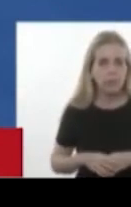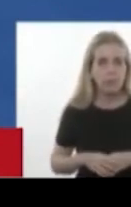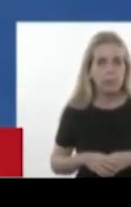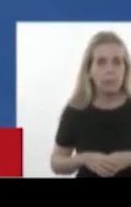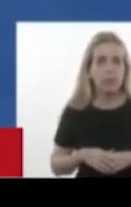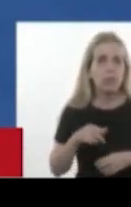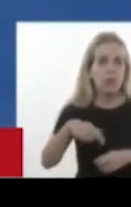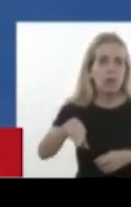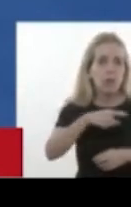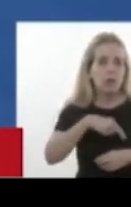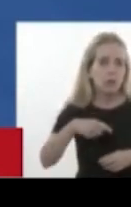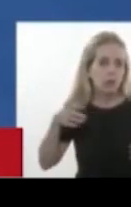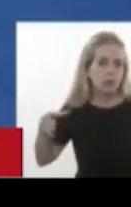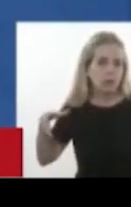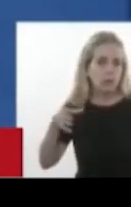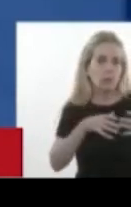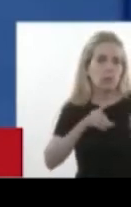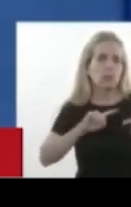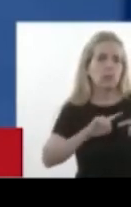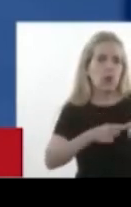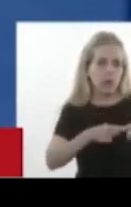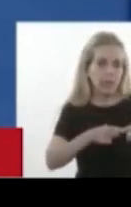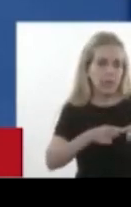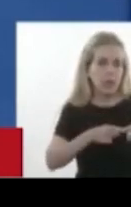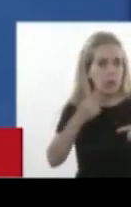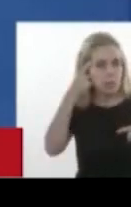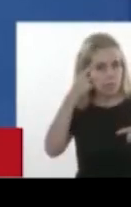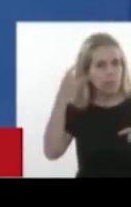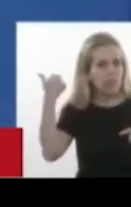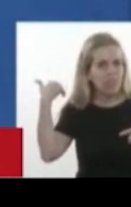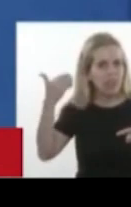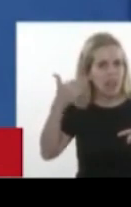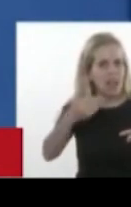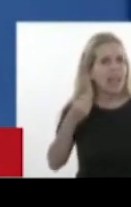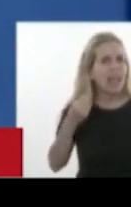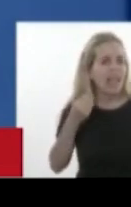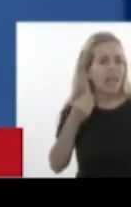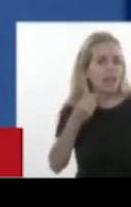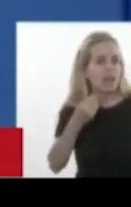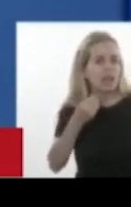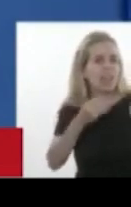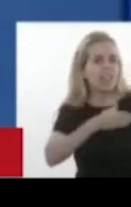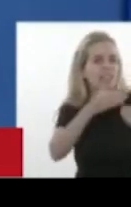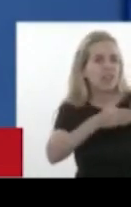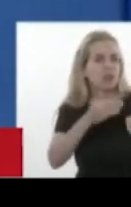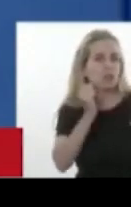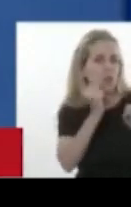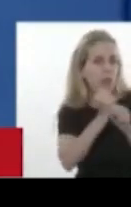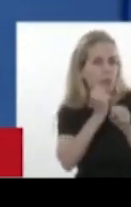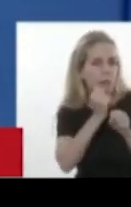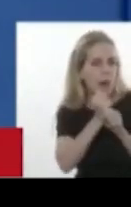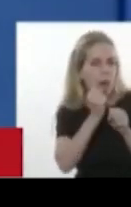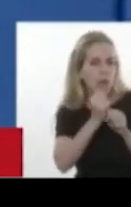Nosotros venimos de un espacio político que ha hecho del desarrollo humano, del desarrollo del trabajo, un eje central.